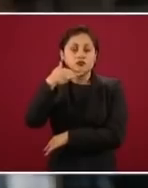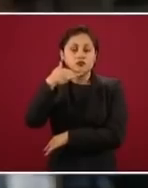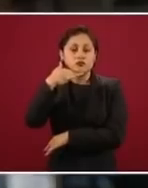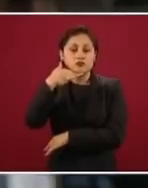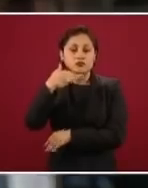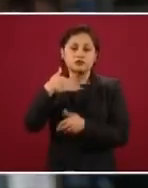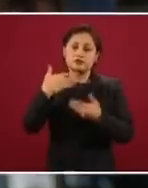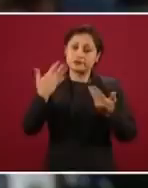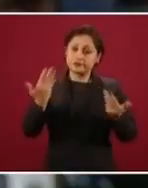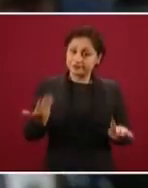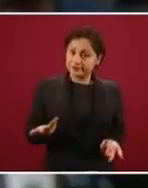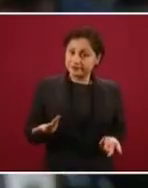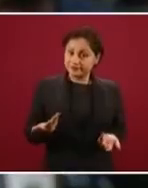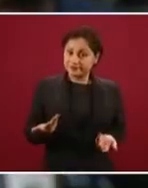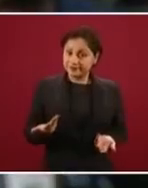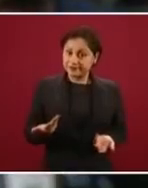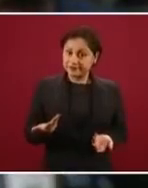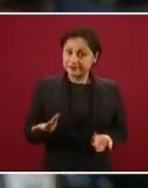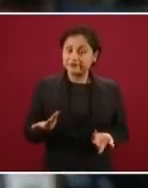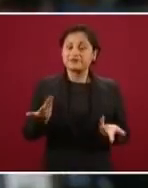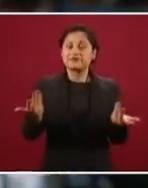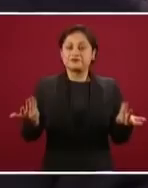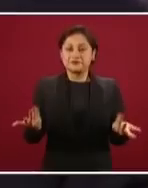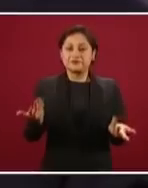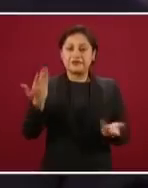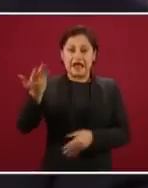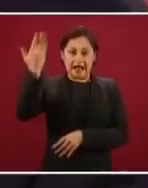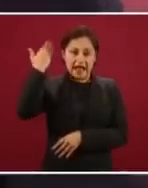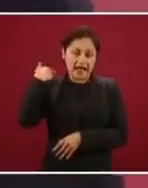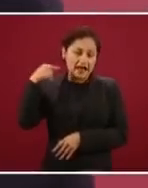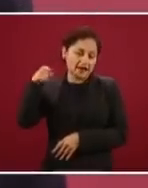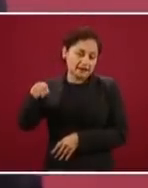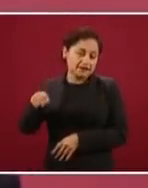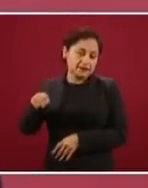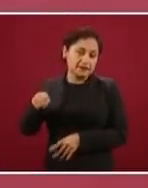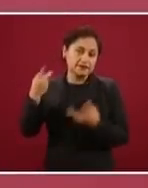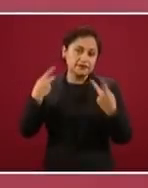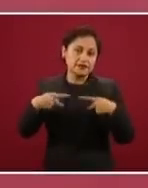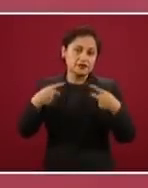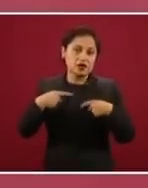entonces la prensa en ese entonces